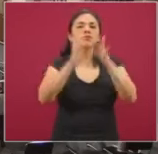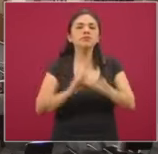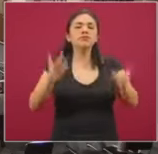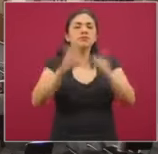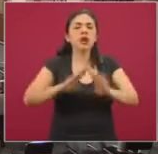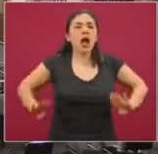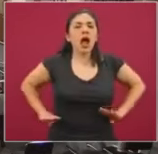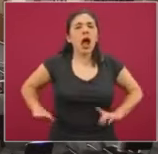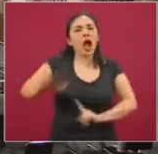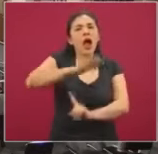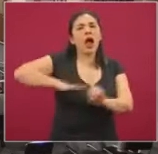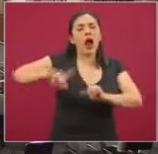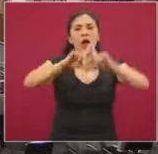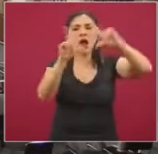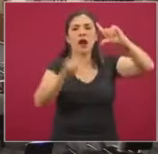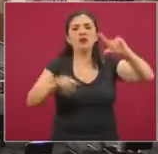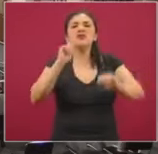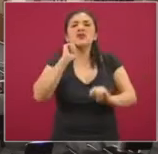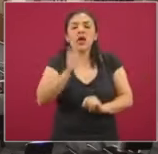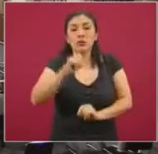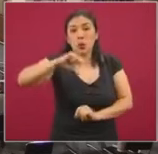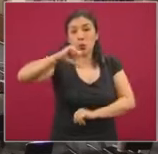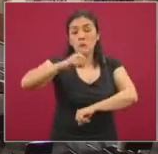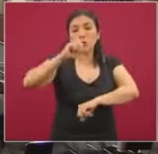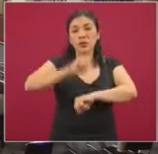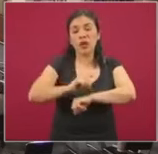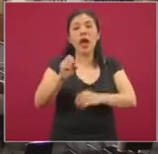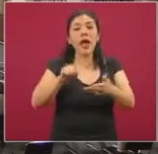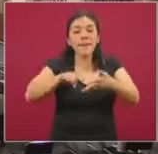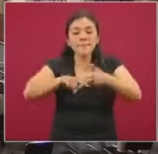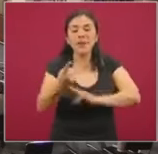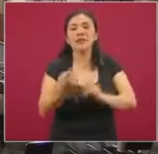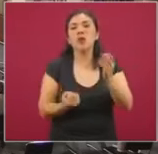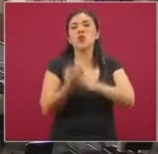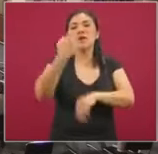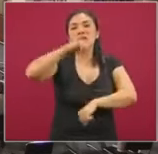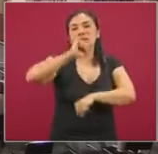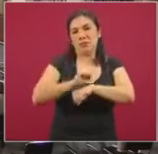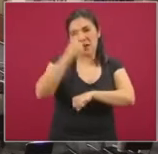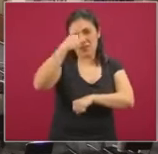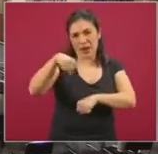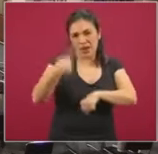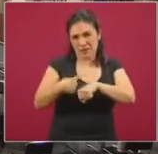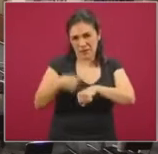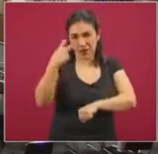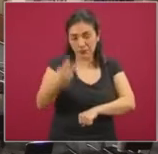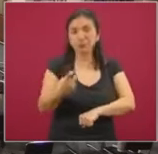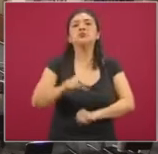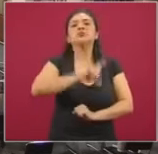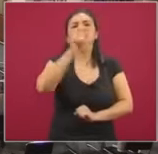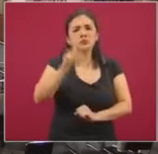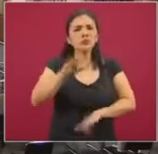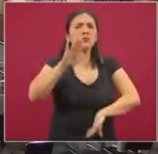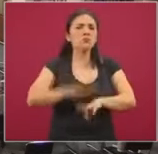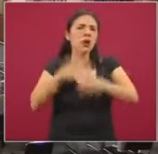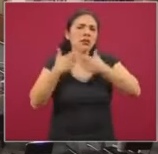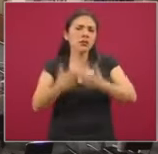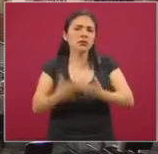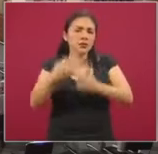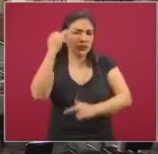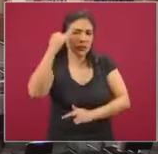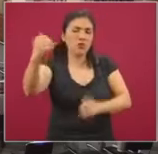escenario nacional, hoy día que estamos abriendo una nueva semana epidemiológica y luego tendremos todo el tiempo con el doctor